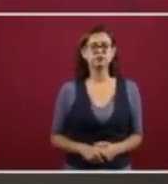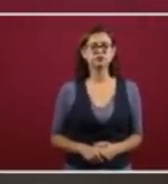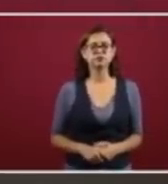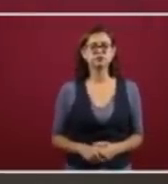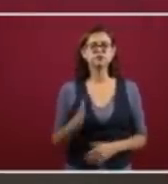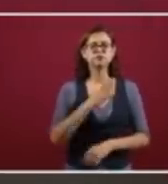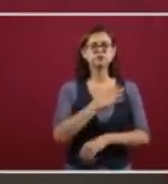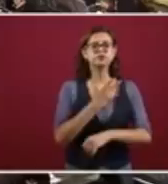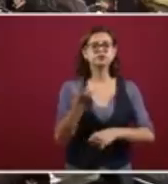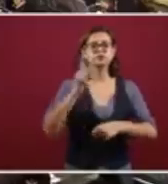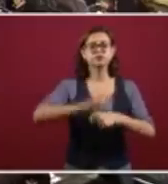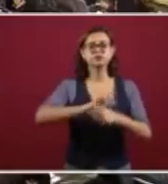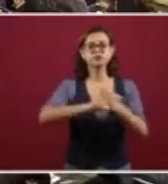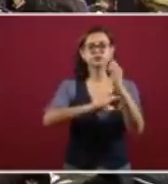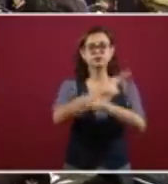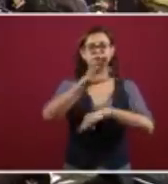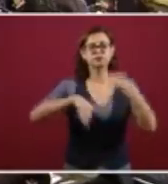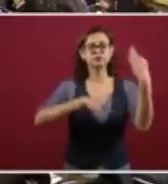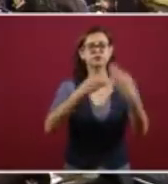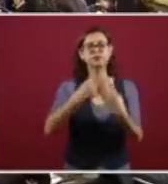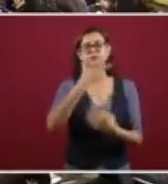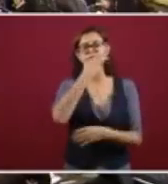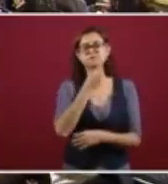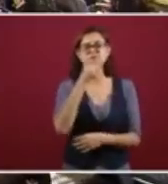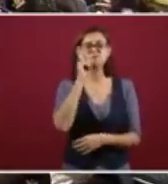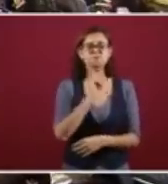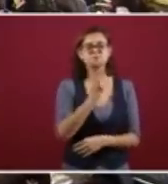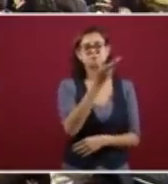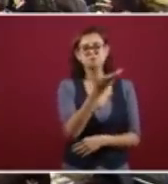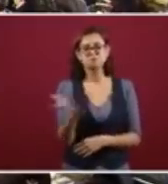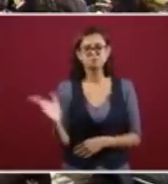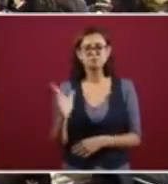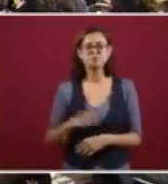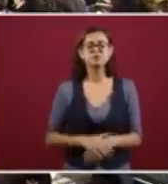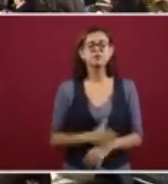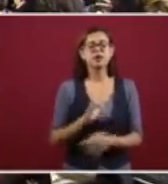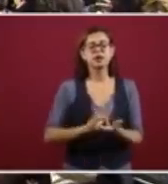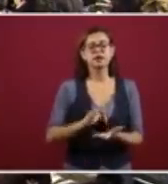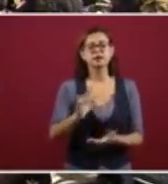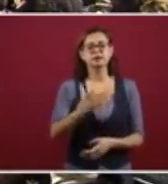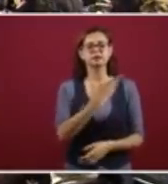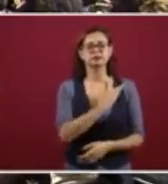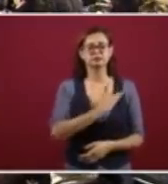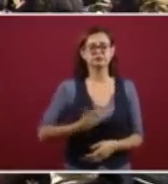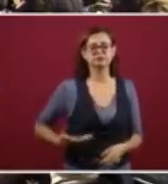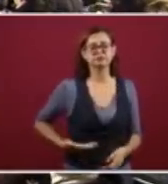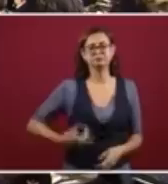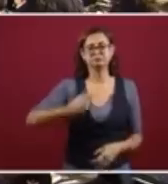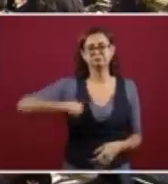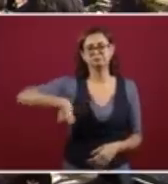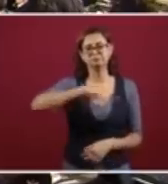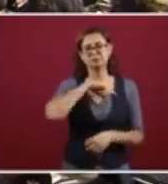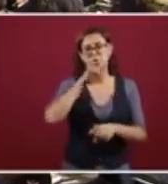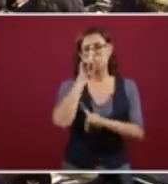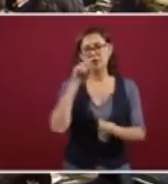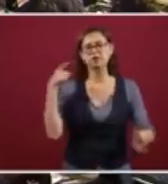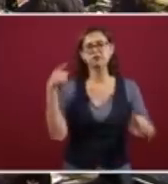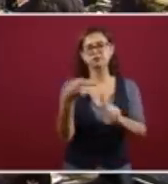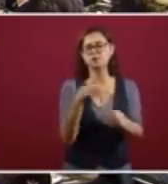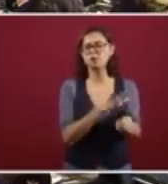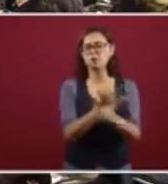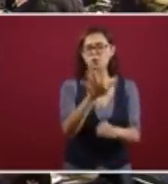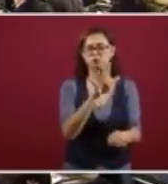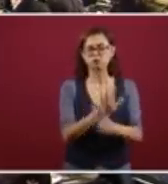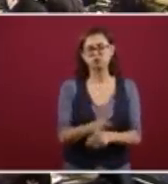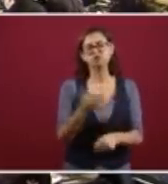Muy buenos días a todos y a todas. Gracias, señor presidente. Estamos aquí con la finalidad de hacer un corte e informar a la